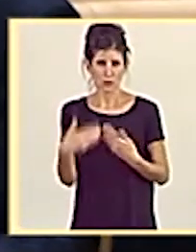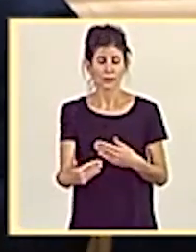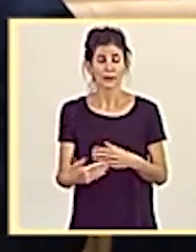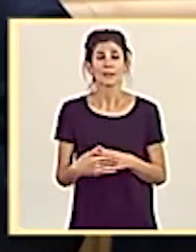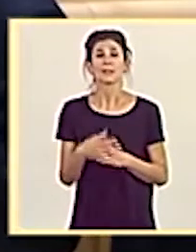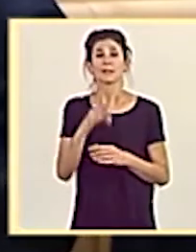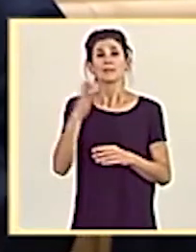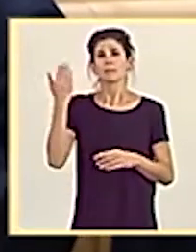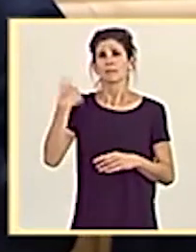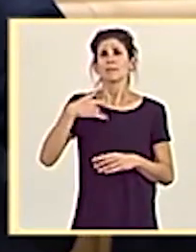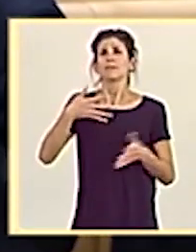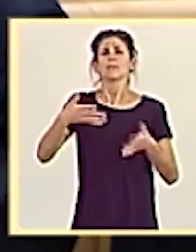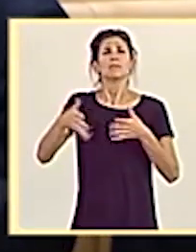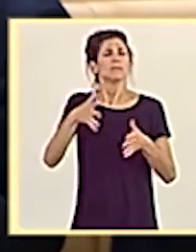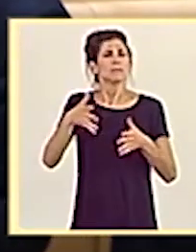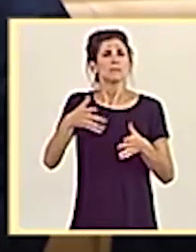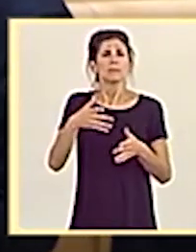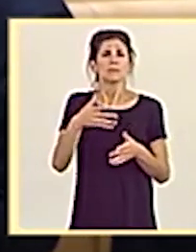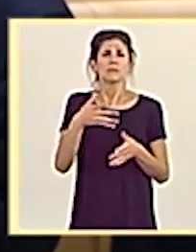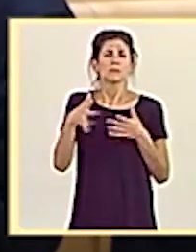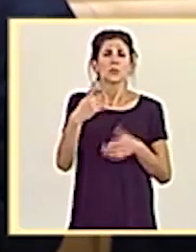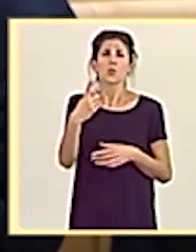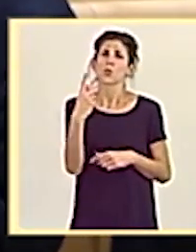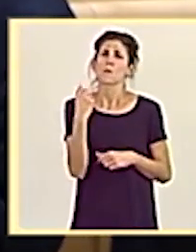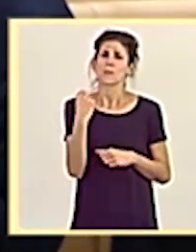Se han recibido aproximadamente 1 millón de